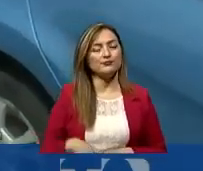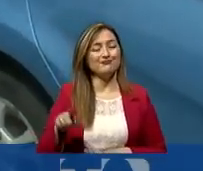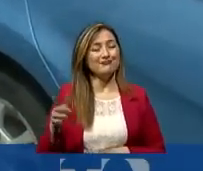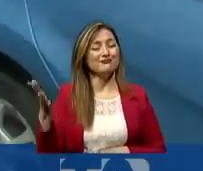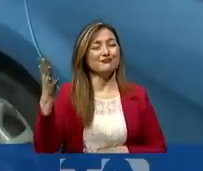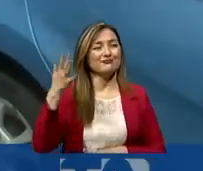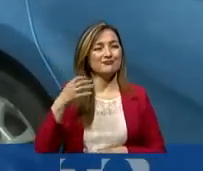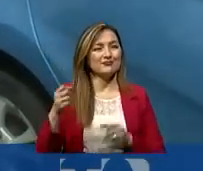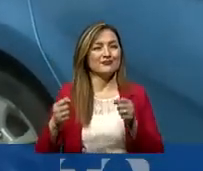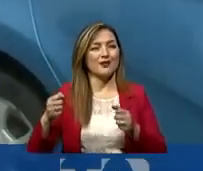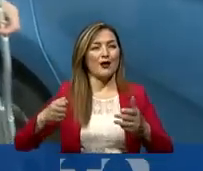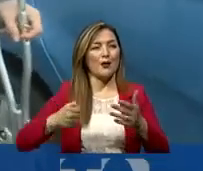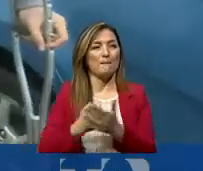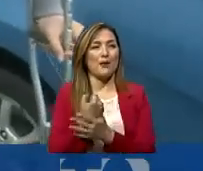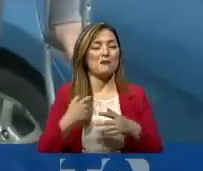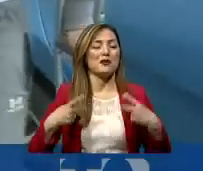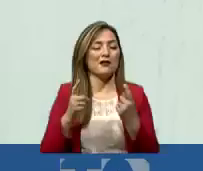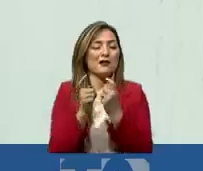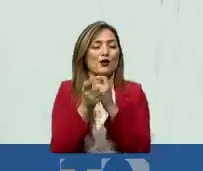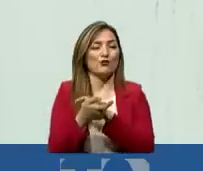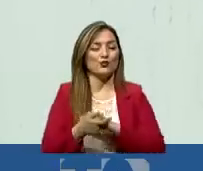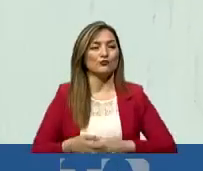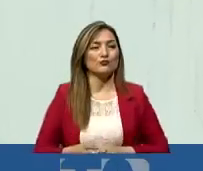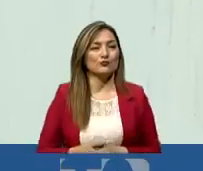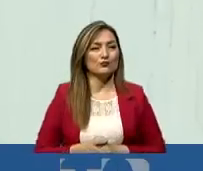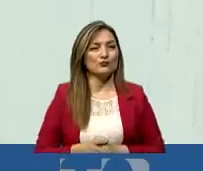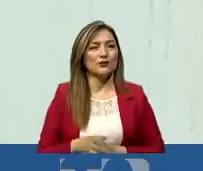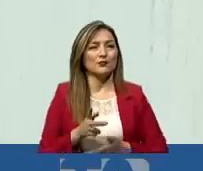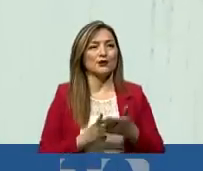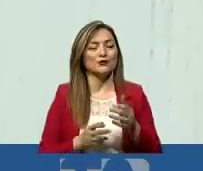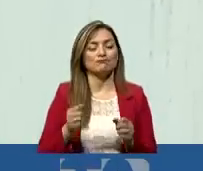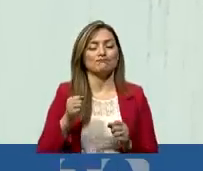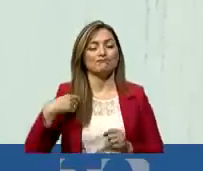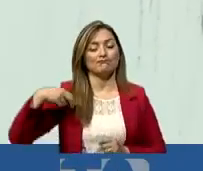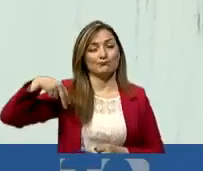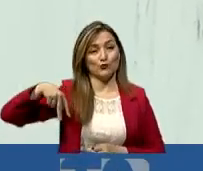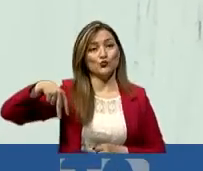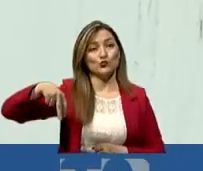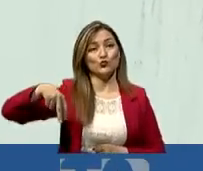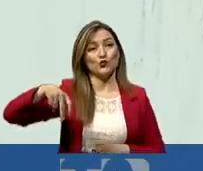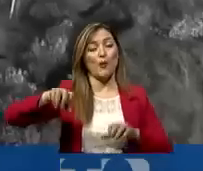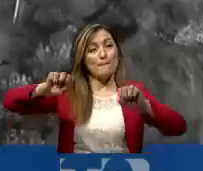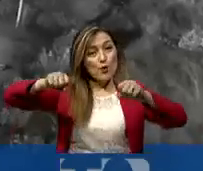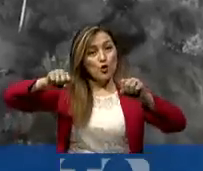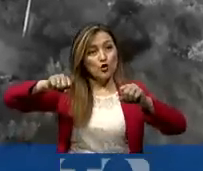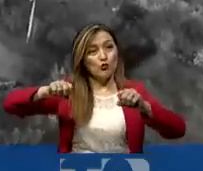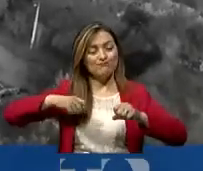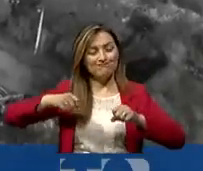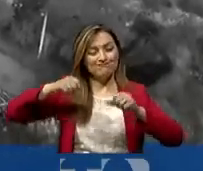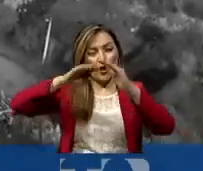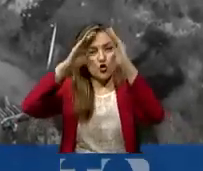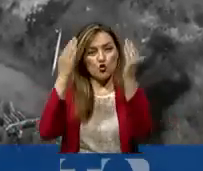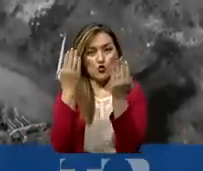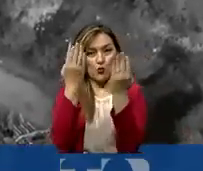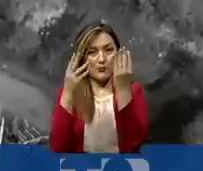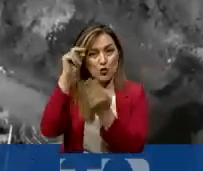un accidente de tránsito. Explica que fue embestido por un taxi cuando se movilizaba en su moto a la altura del túnel Guayasamín